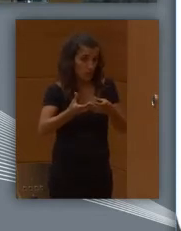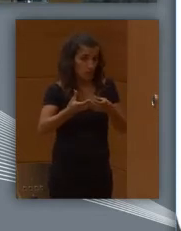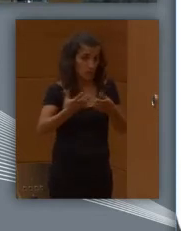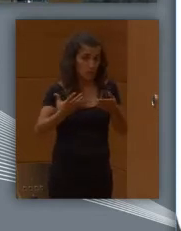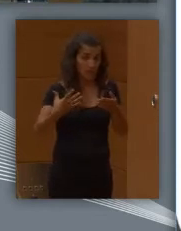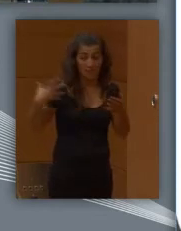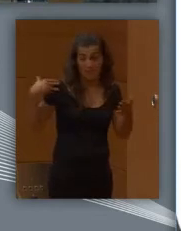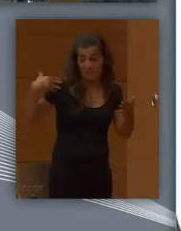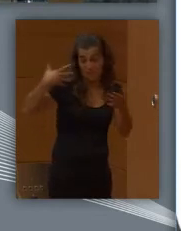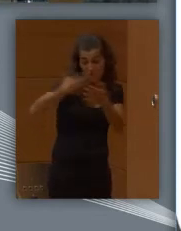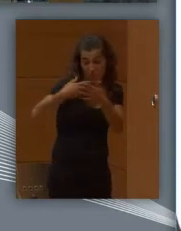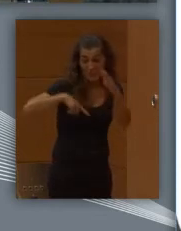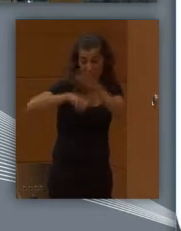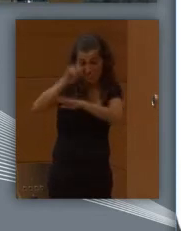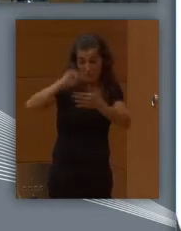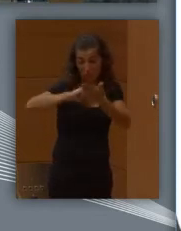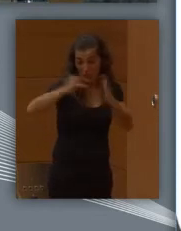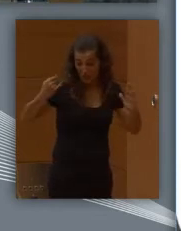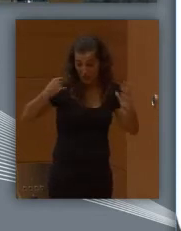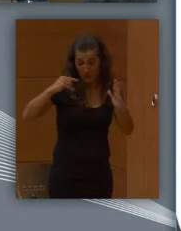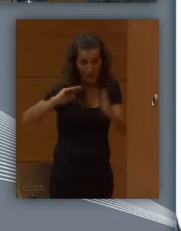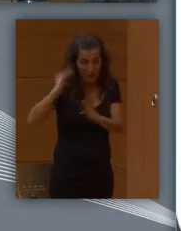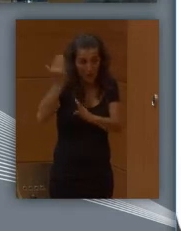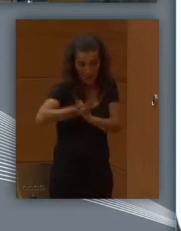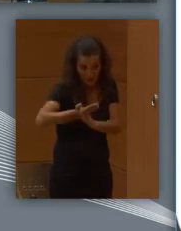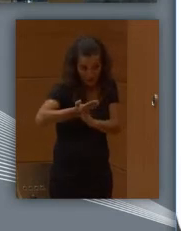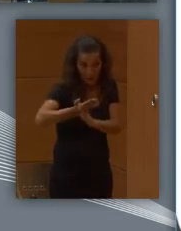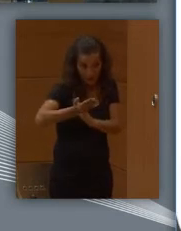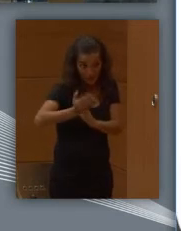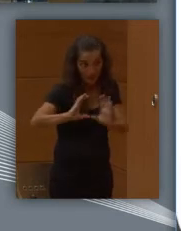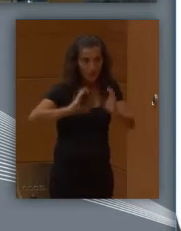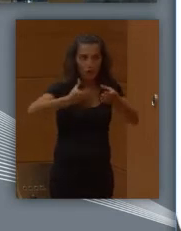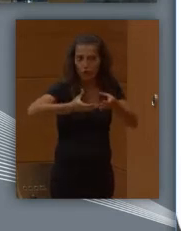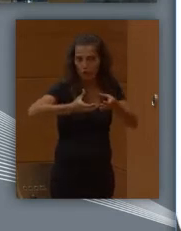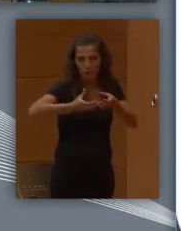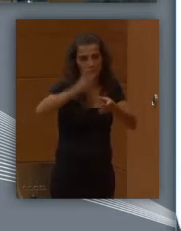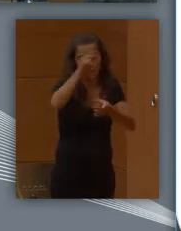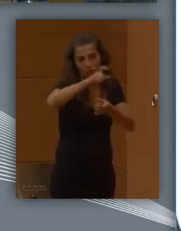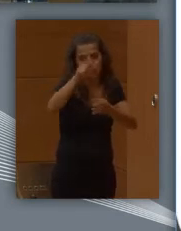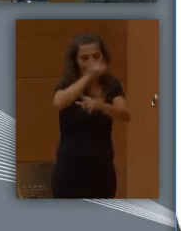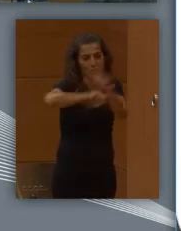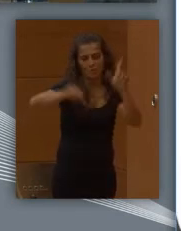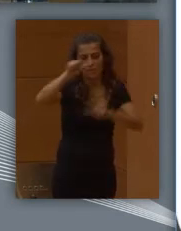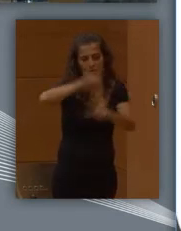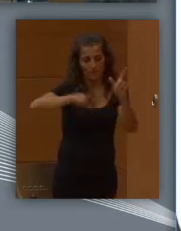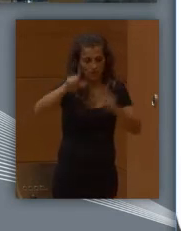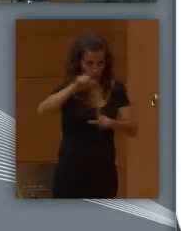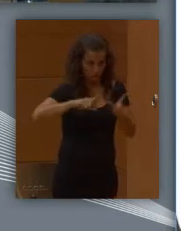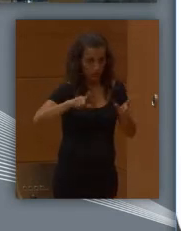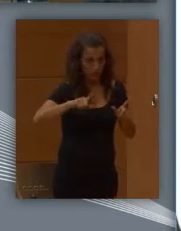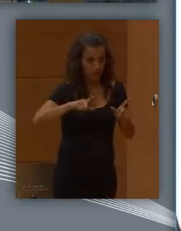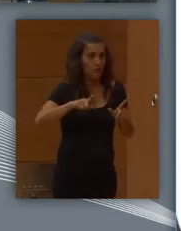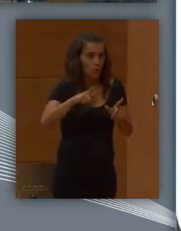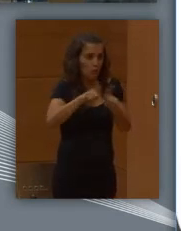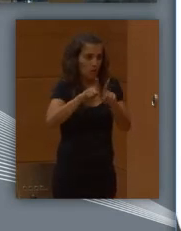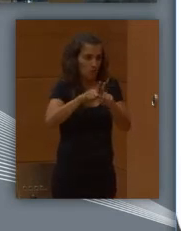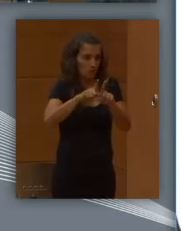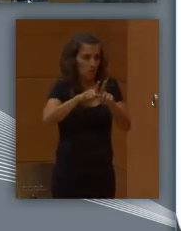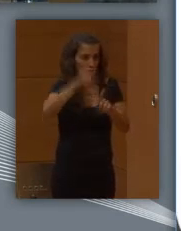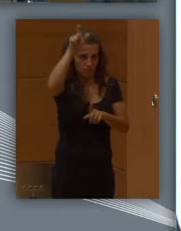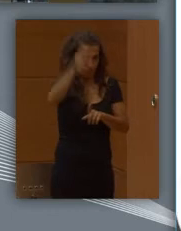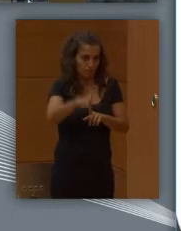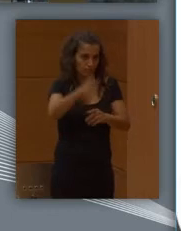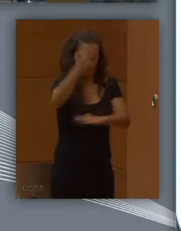haya sido permeable, sin duda ninguna ha sido el colectivo de los viajeros. Además, el viajero en mayúscula, que ha